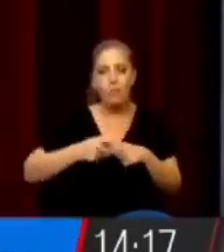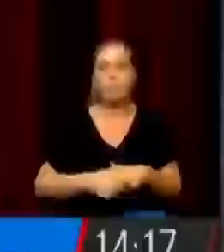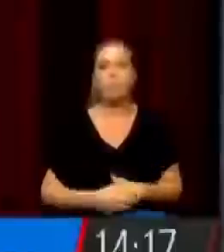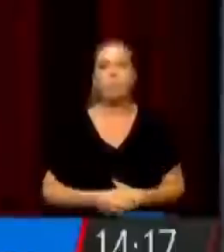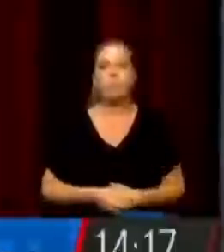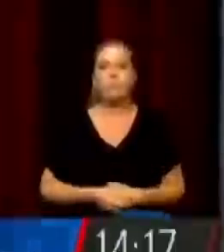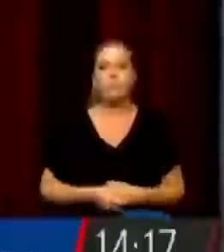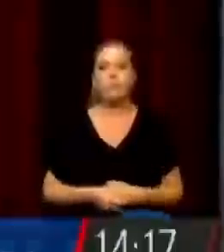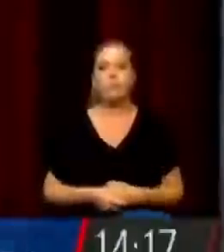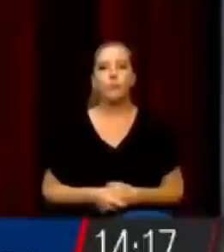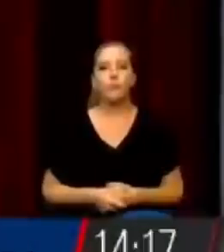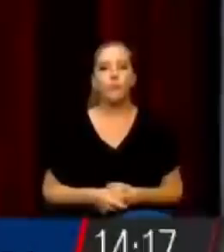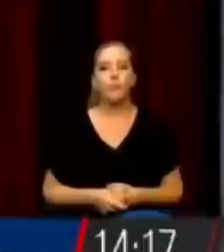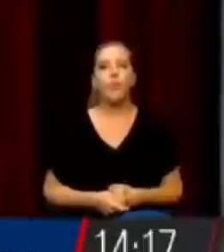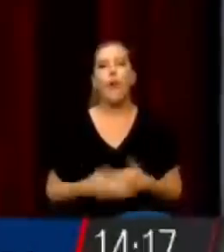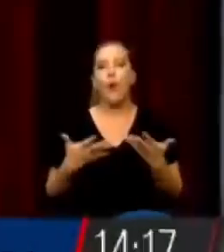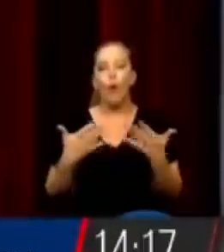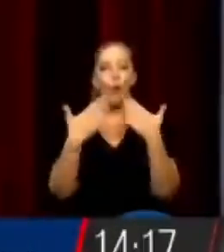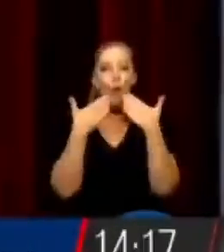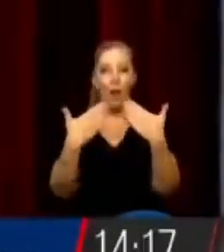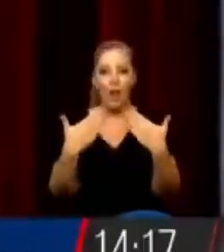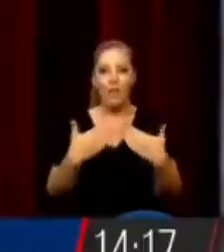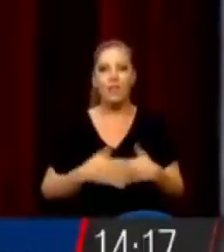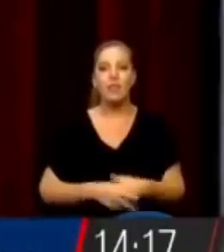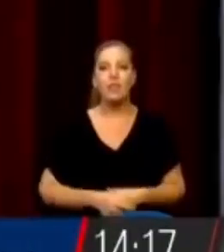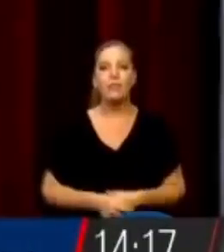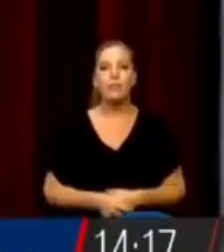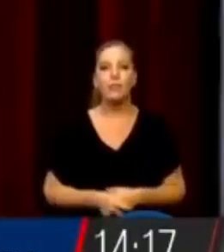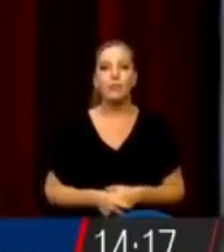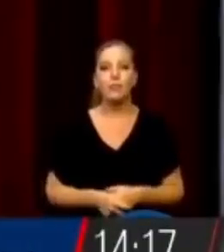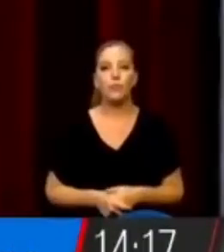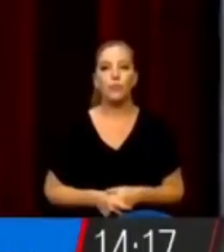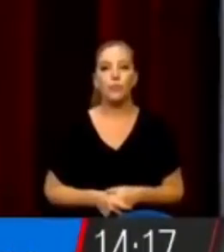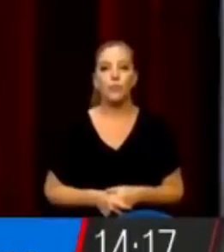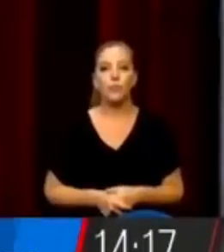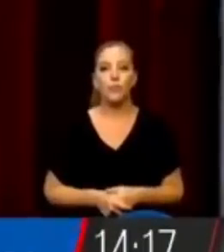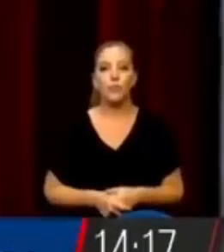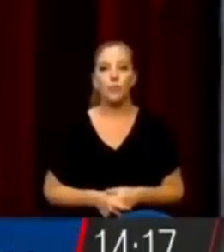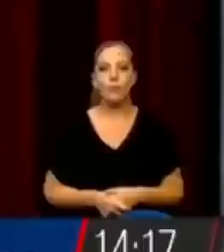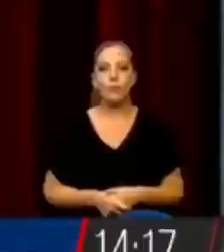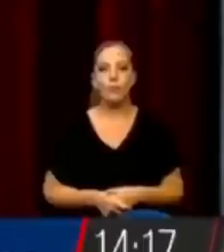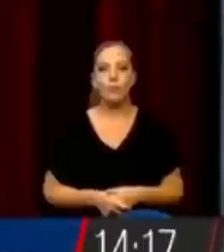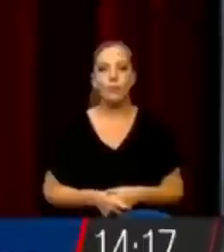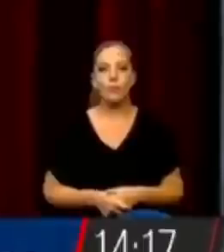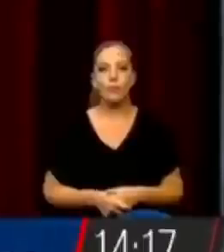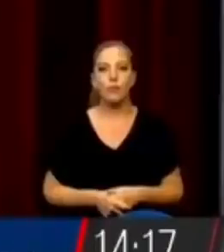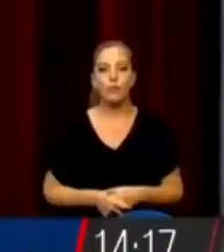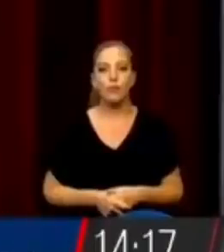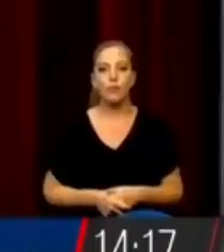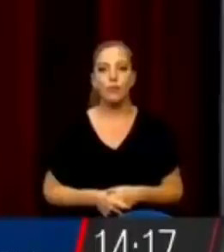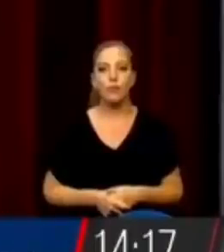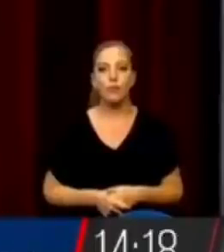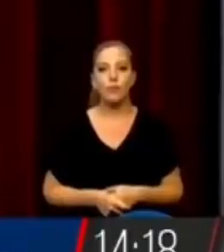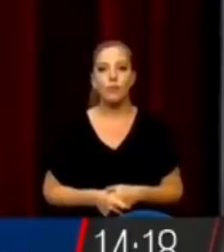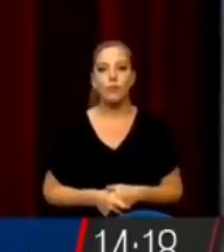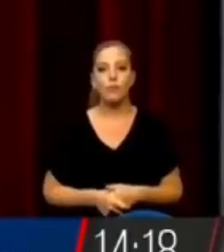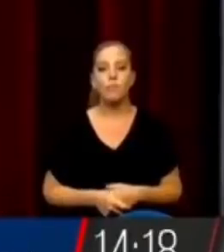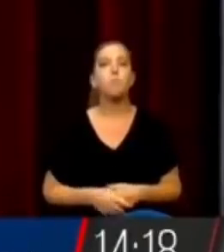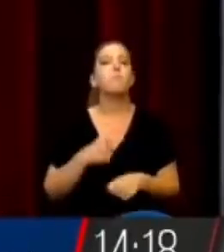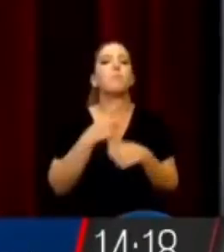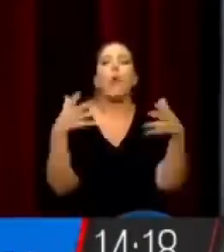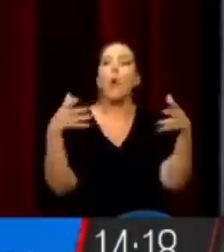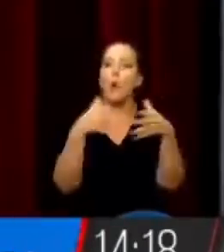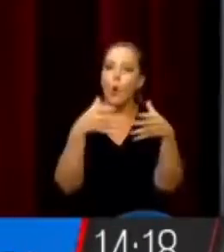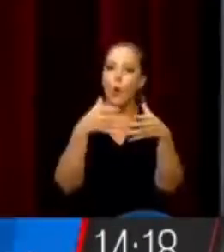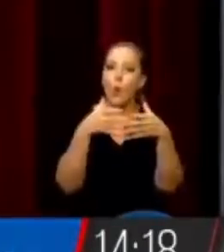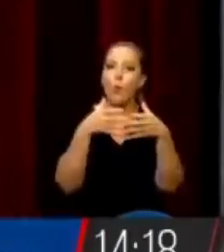qué traer esa palabra que tiene tan negativa connotación en este momento que estamos negociando con el fondo?